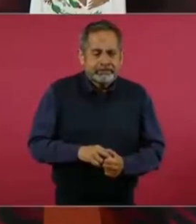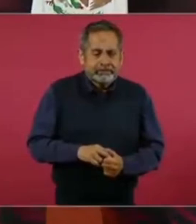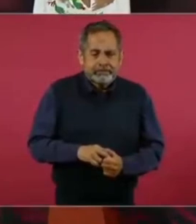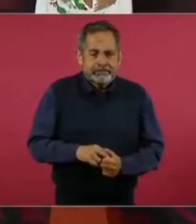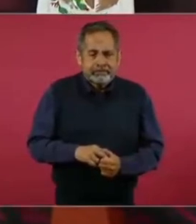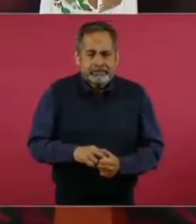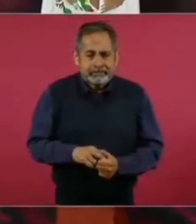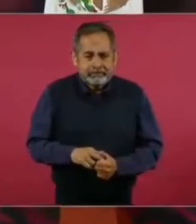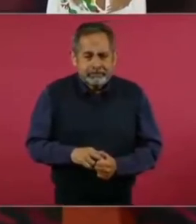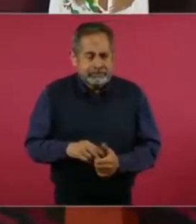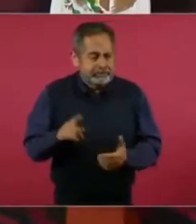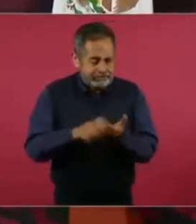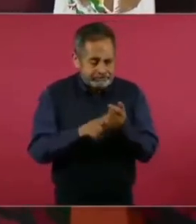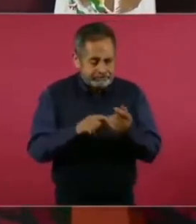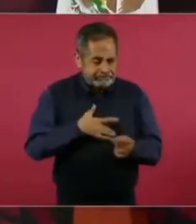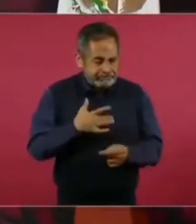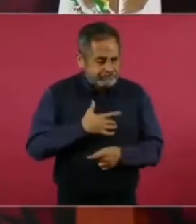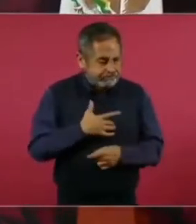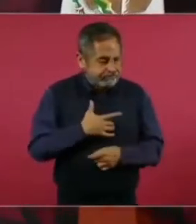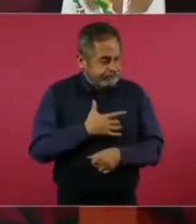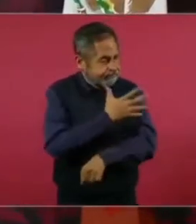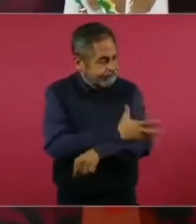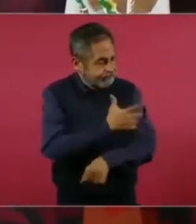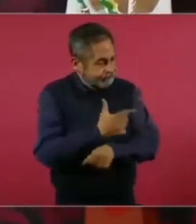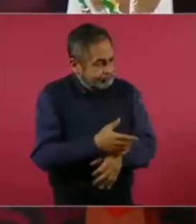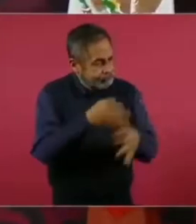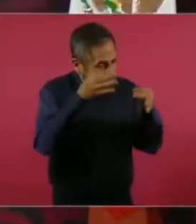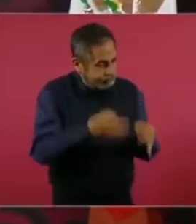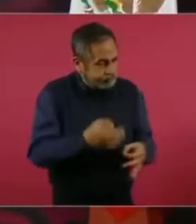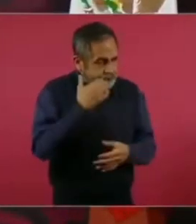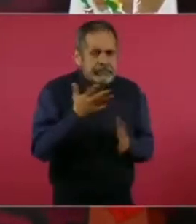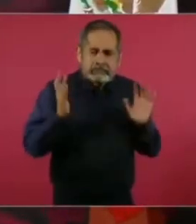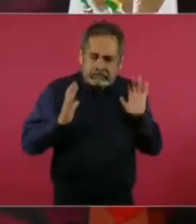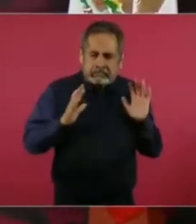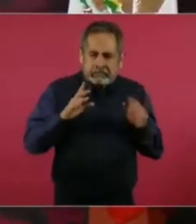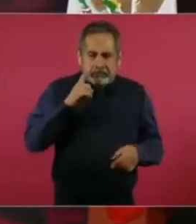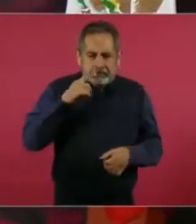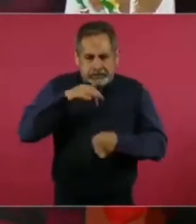con convicciones de